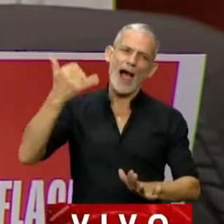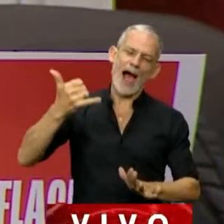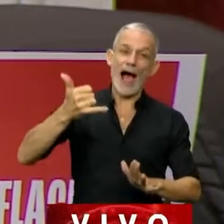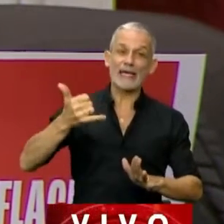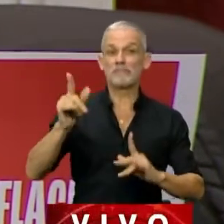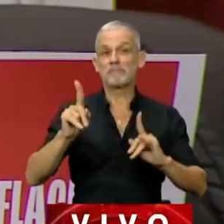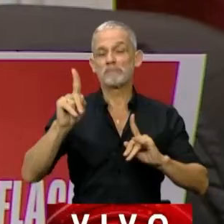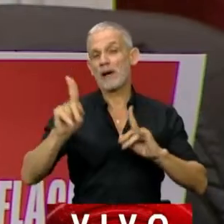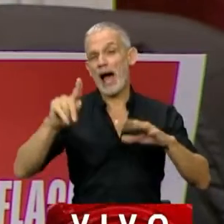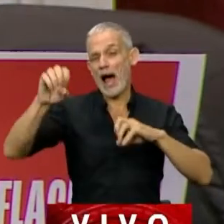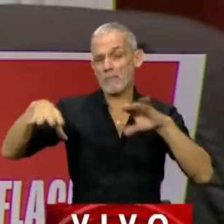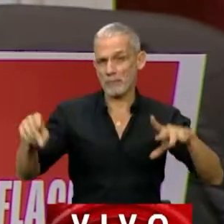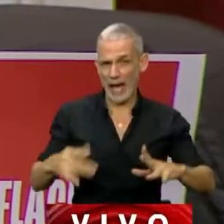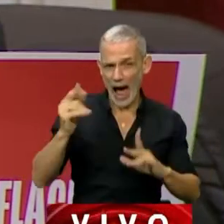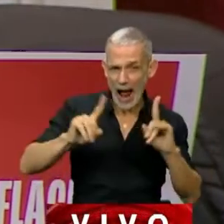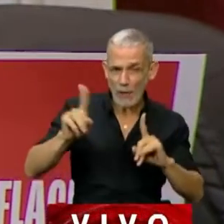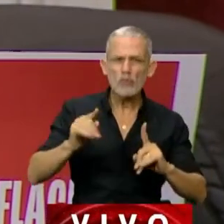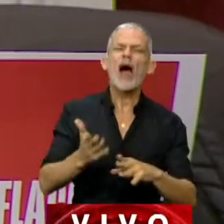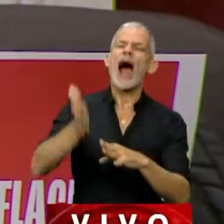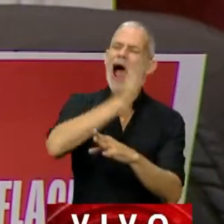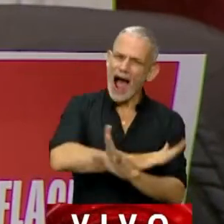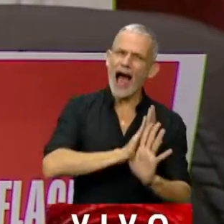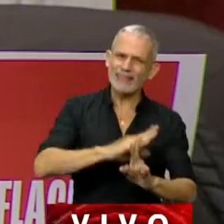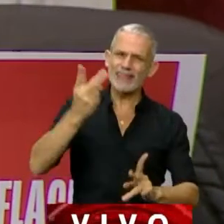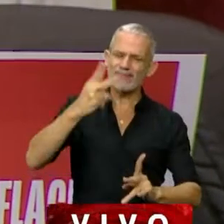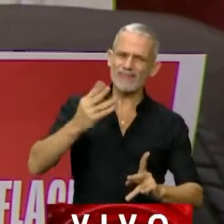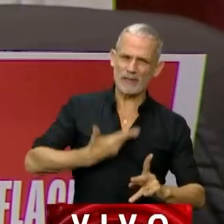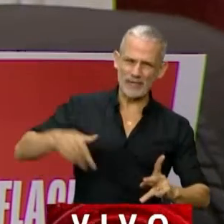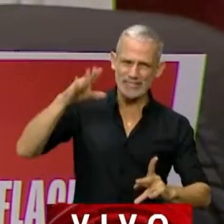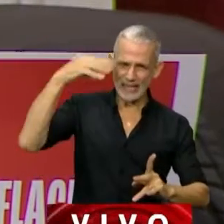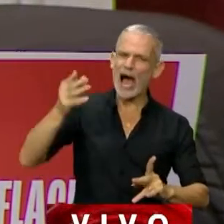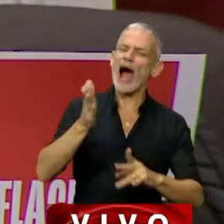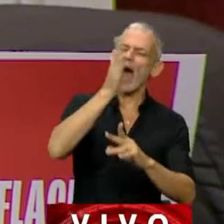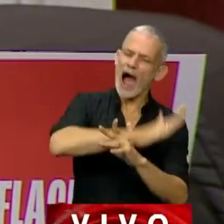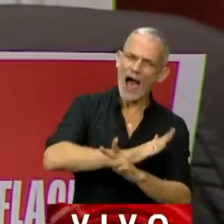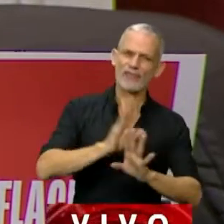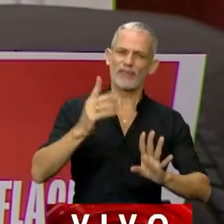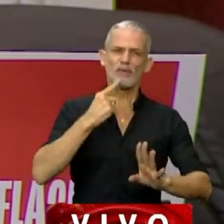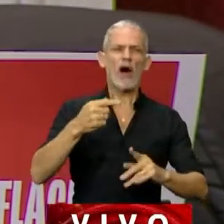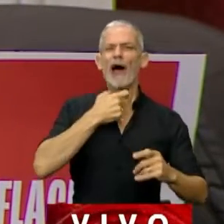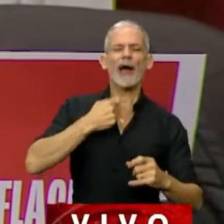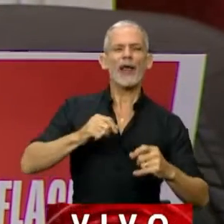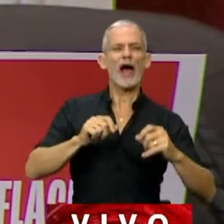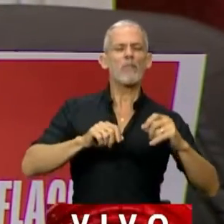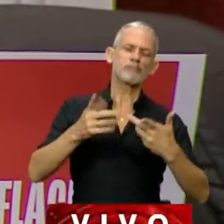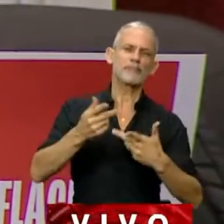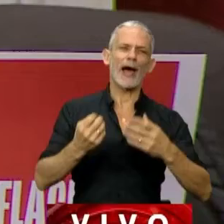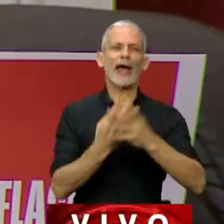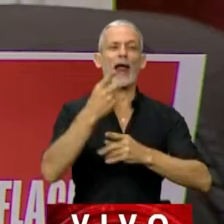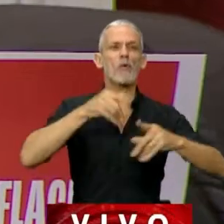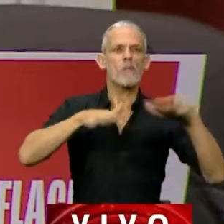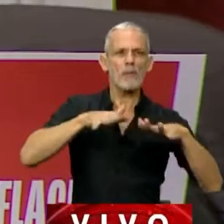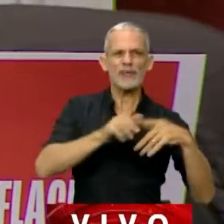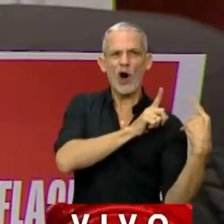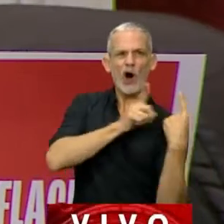tenemos los que directamente y antes que la vicepresidenta han planteado crear el movimiento antipiquetero,